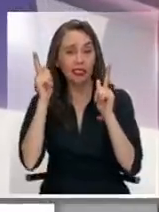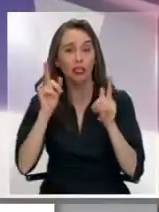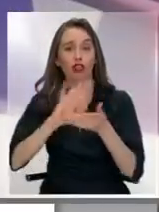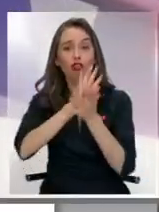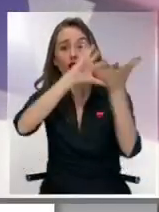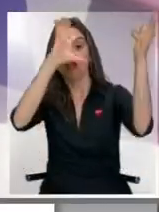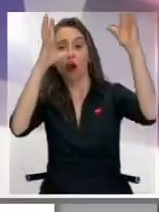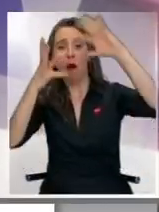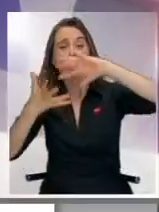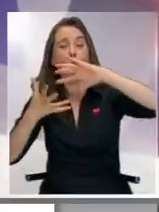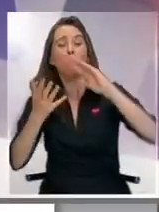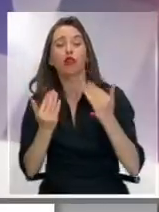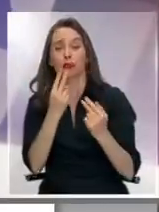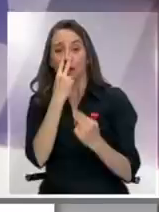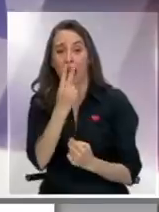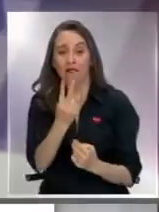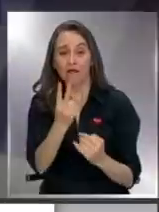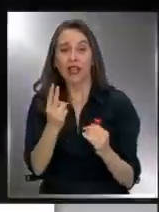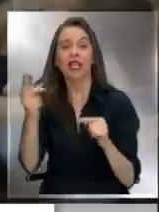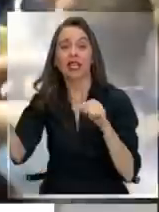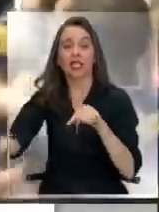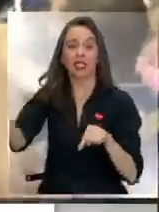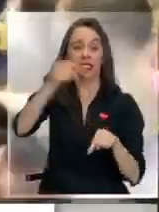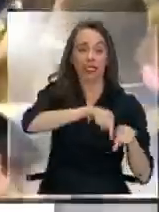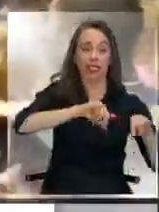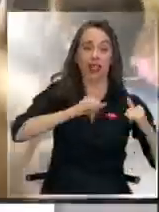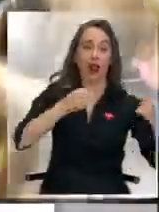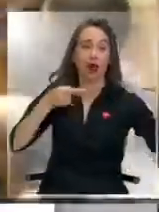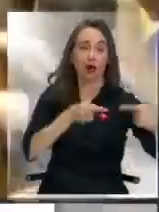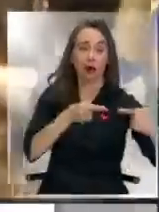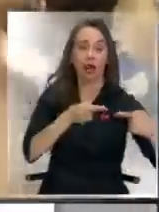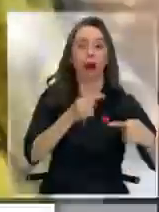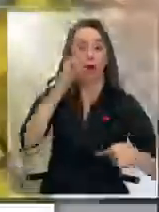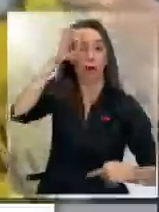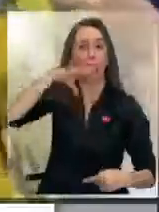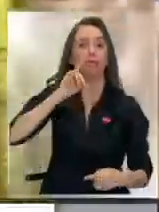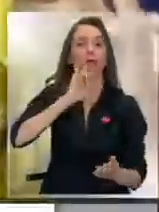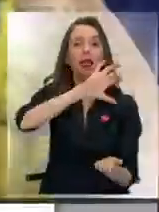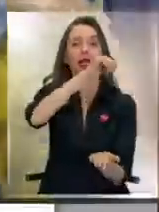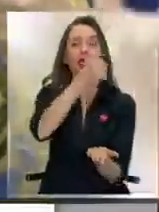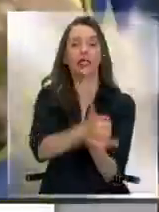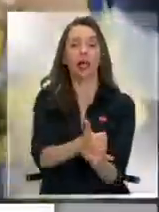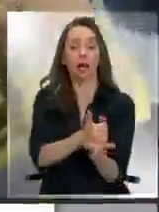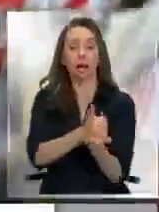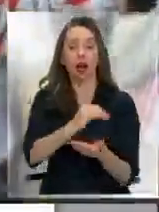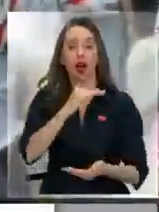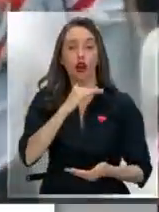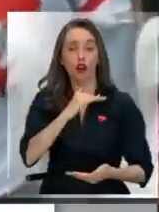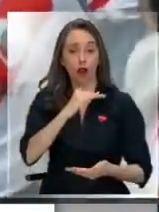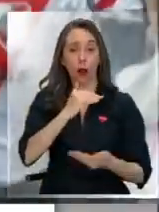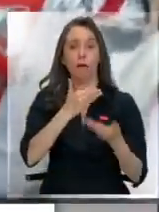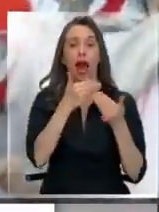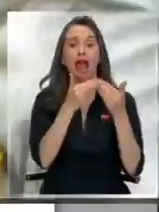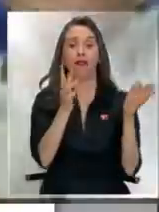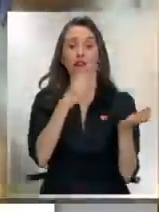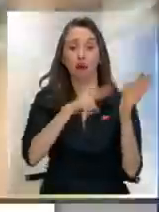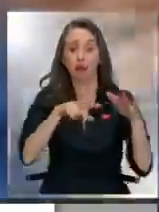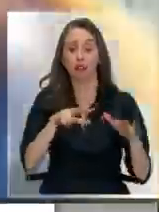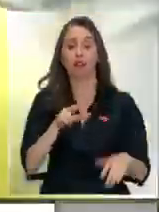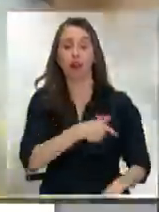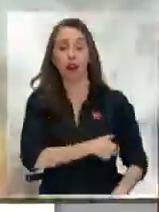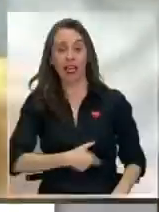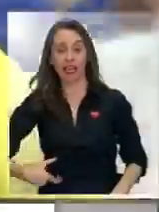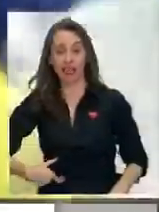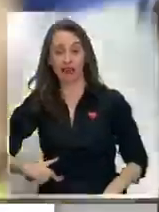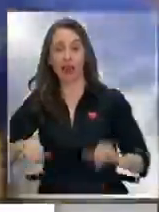mundo entero esperaba el partido de vuelta para conocer al campeón de la Copa Libertadores 2018. River Plate versus